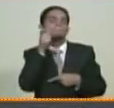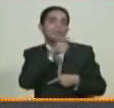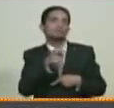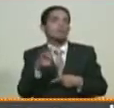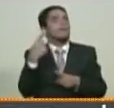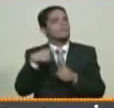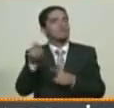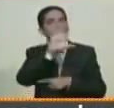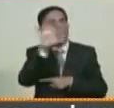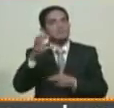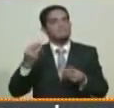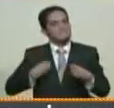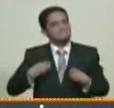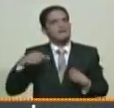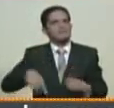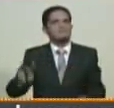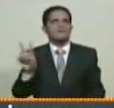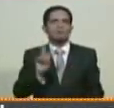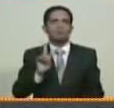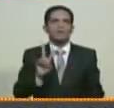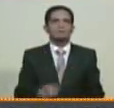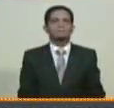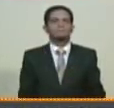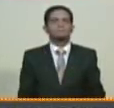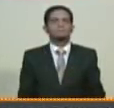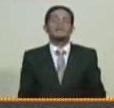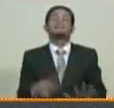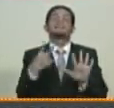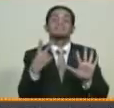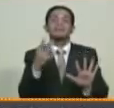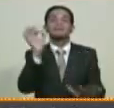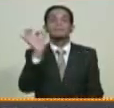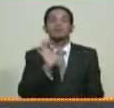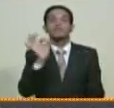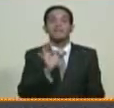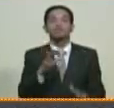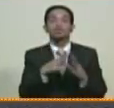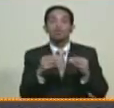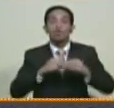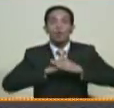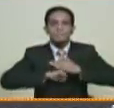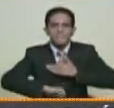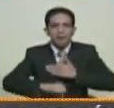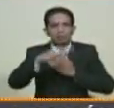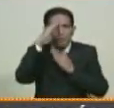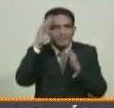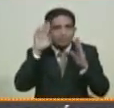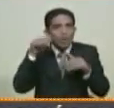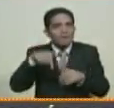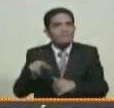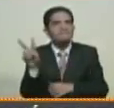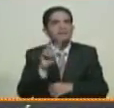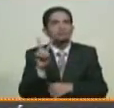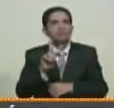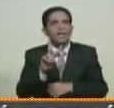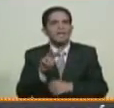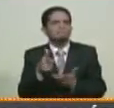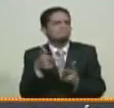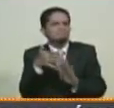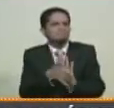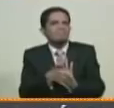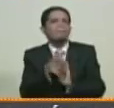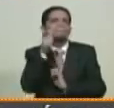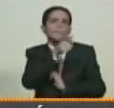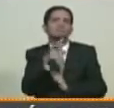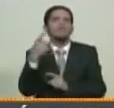venezuela el 7 por ciento de todos los partos que se atienden en venezuela cada año corresponde a hijos e hijas